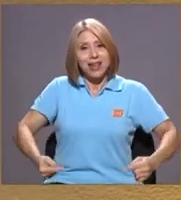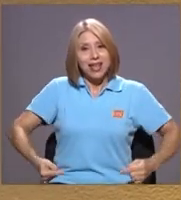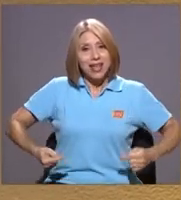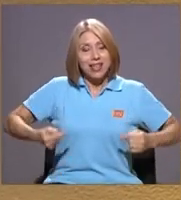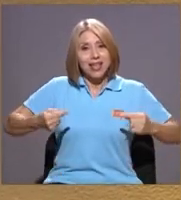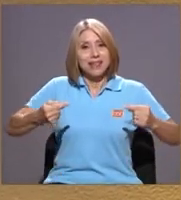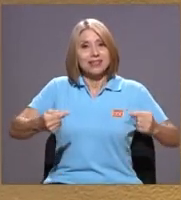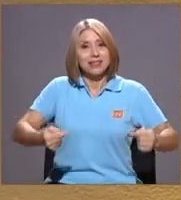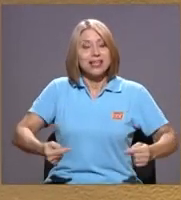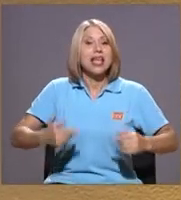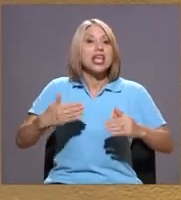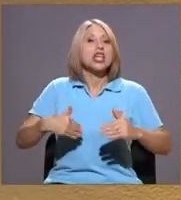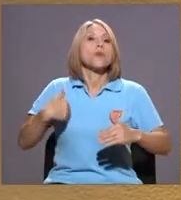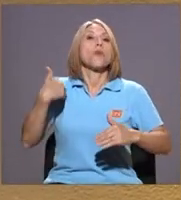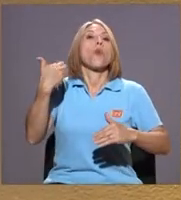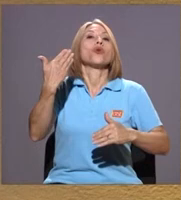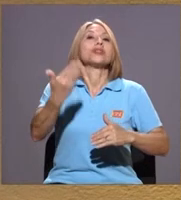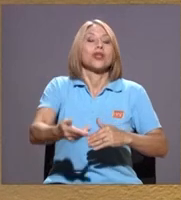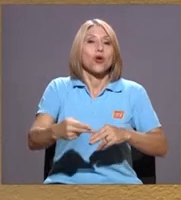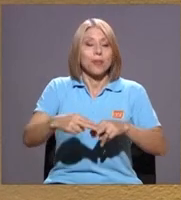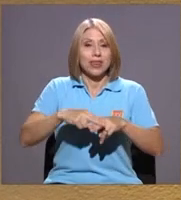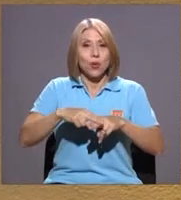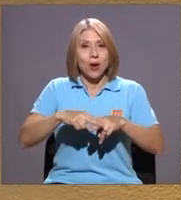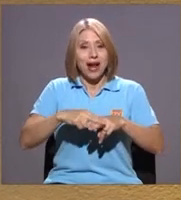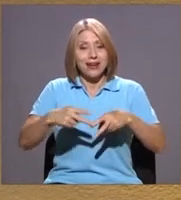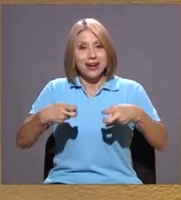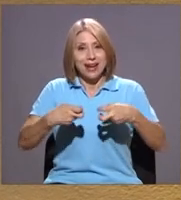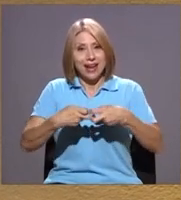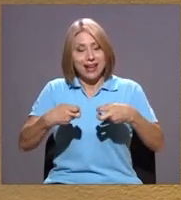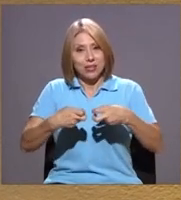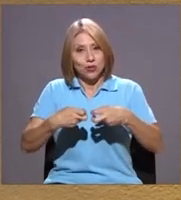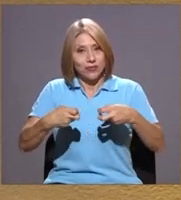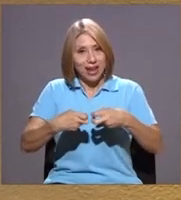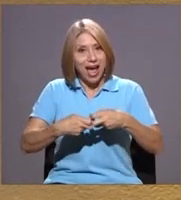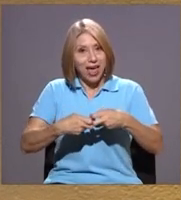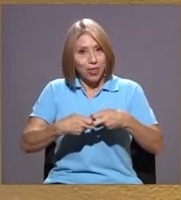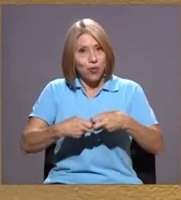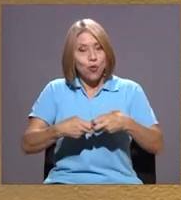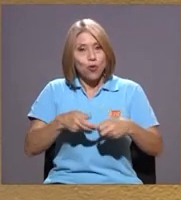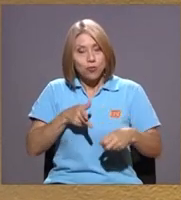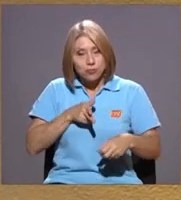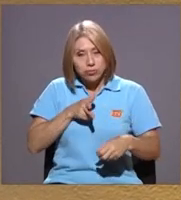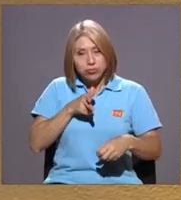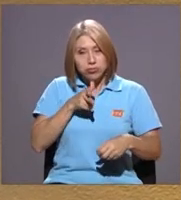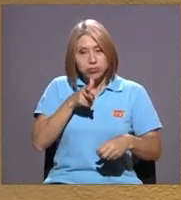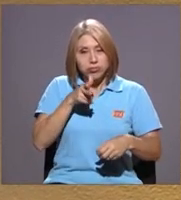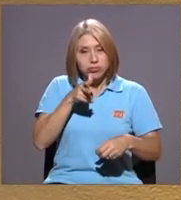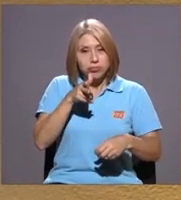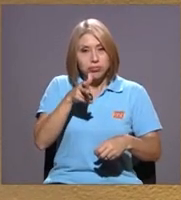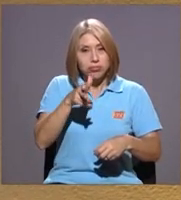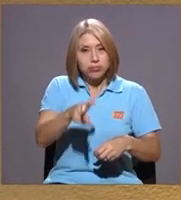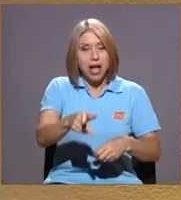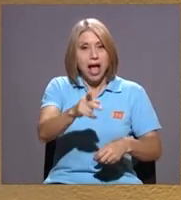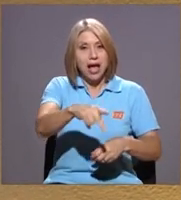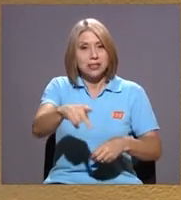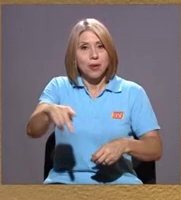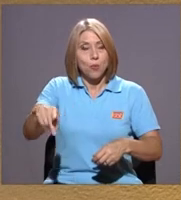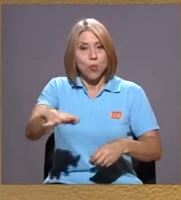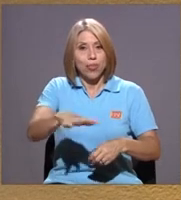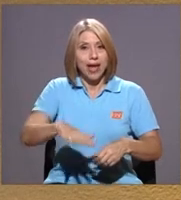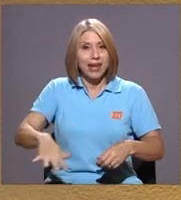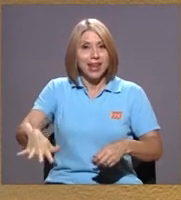posteriormente hasta un ferrocarril electrificado llegó al puerto de Punta Arenas antes de